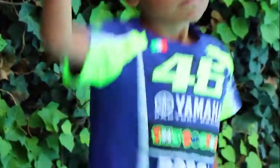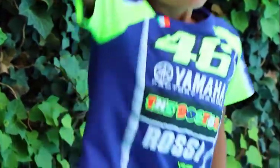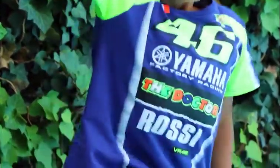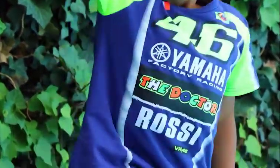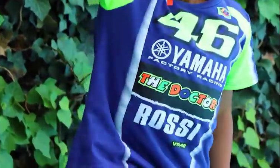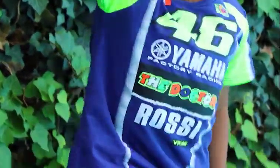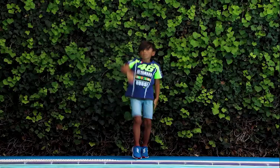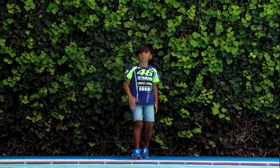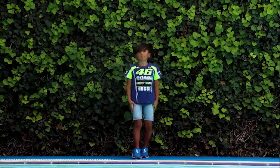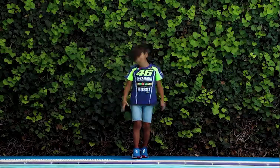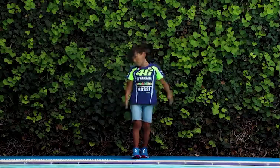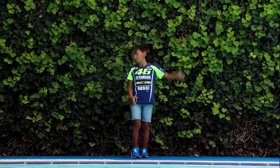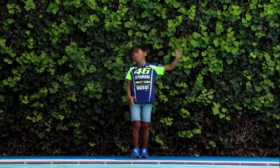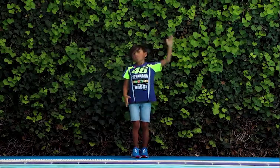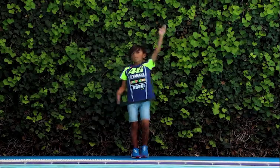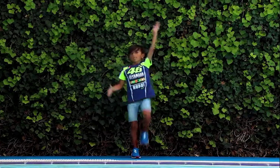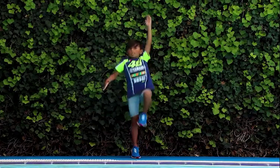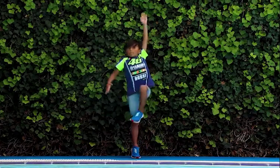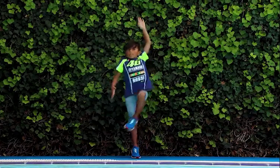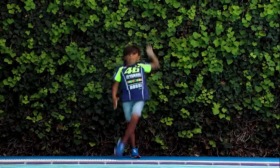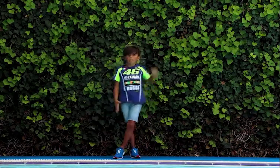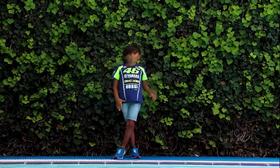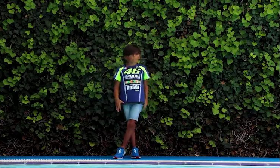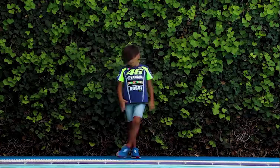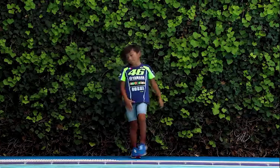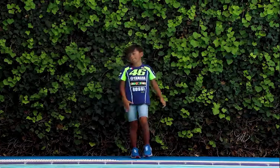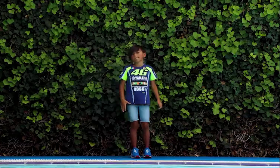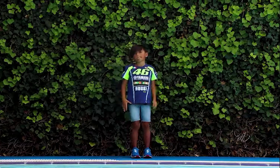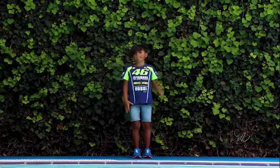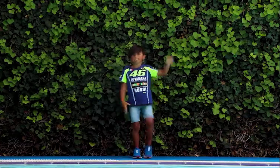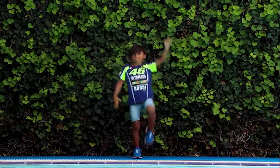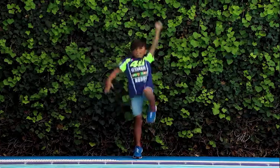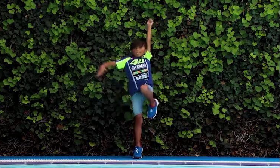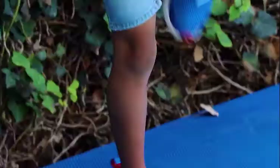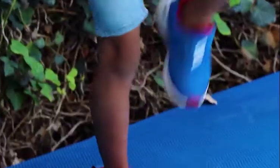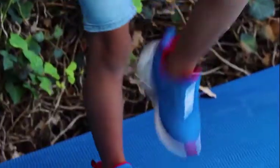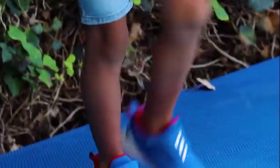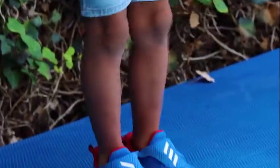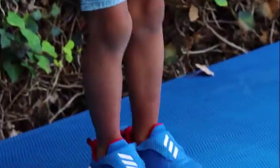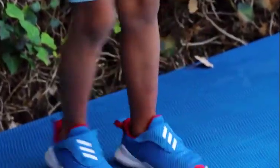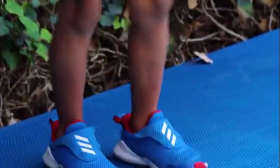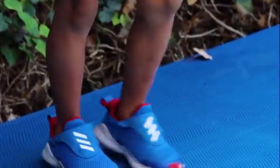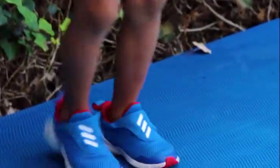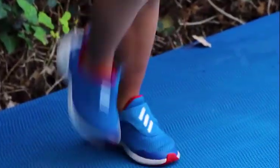eso, con tu otra mano, de tal manera que te puedas sentir a gusto.